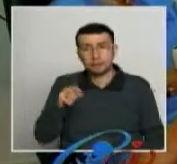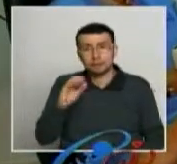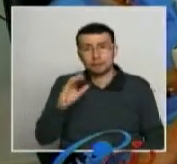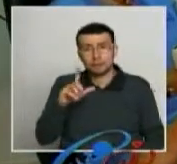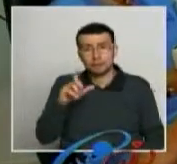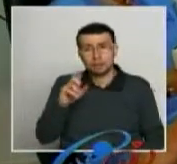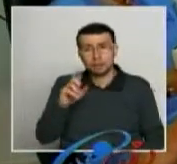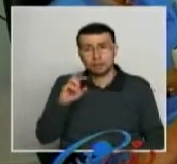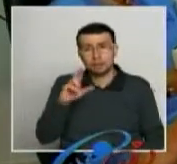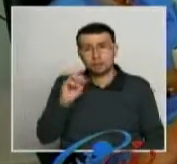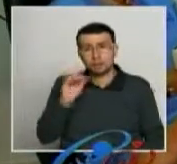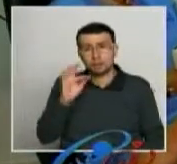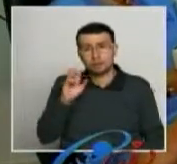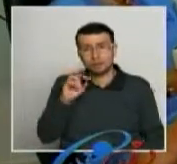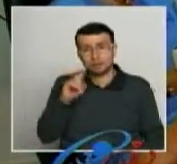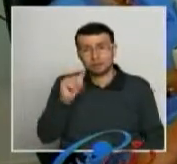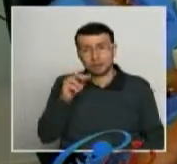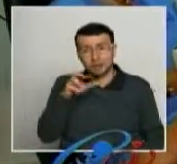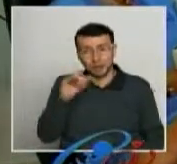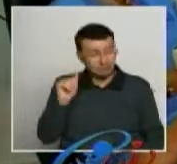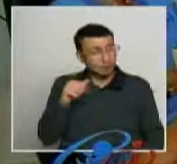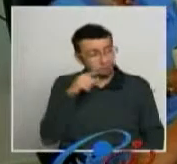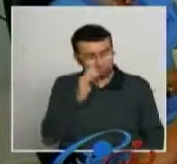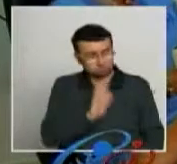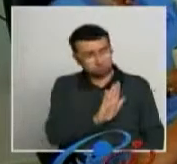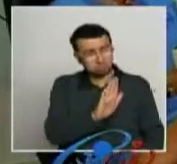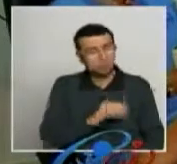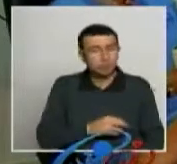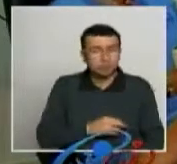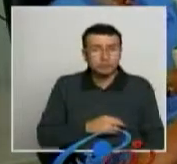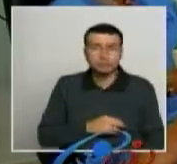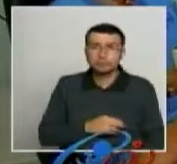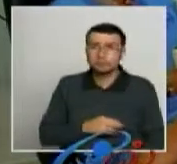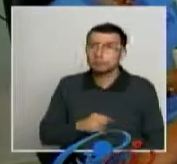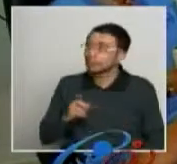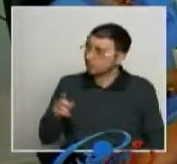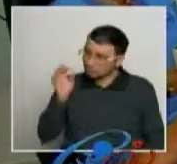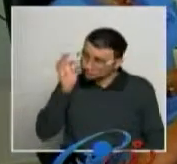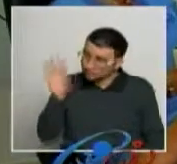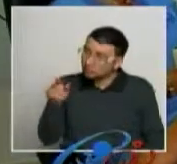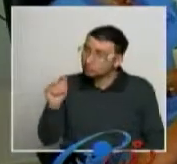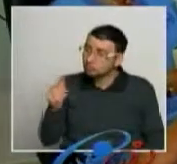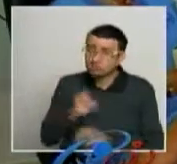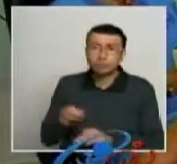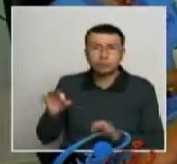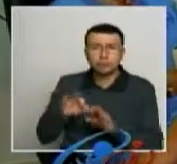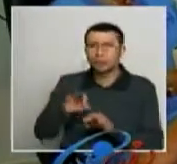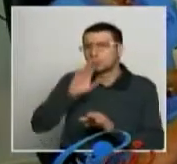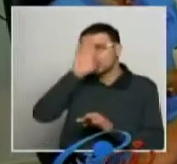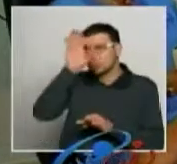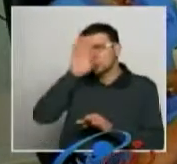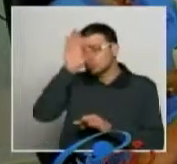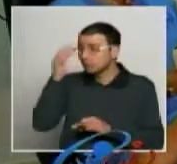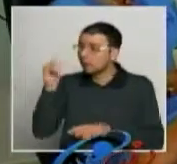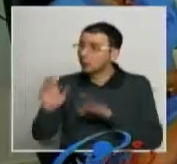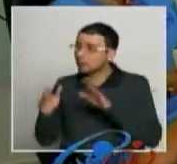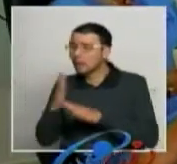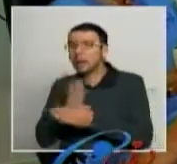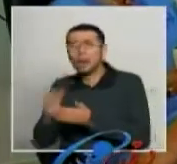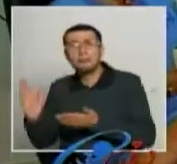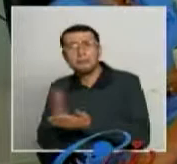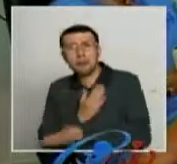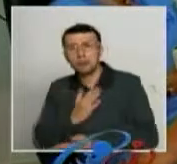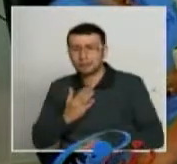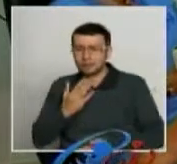doctor, y es muy importante esa pregunta. Yo creo, doctor, a usted le pasa, al doctor le pasa que una de las consultas más frecuentes fuera de los problemas digestivos,